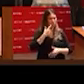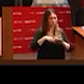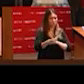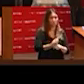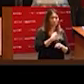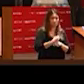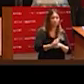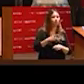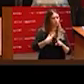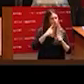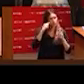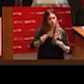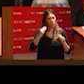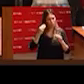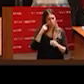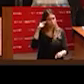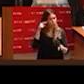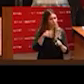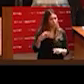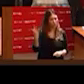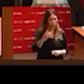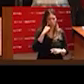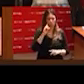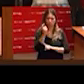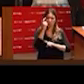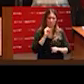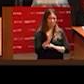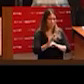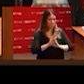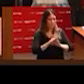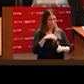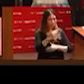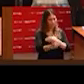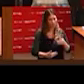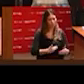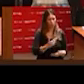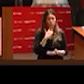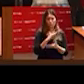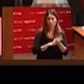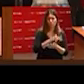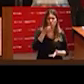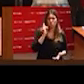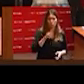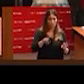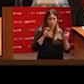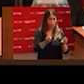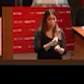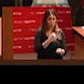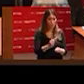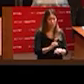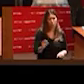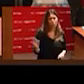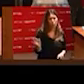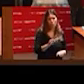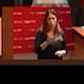al de trabajo cuyo objetivo es conseguir el mantenimiento Y no solo se habla de cuestiones laborales o de o de